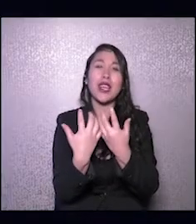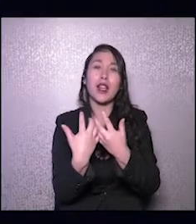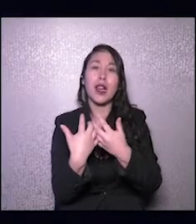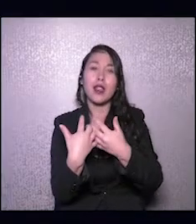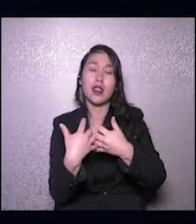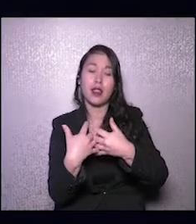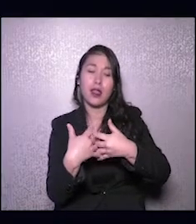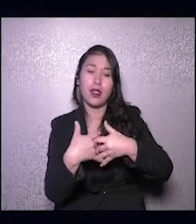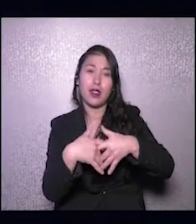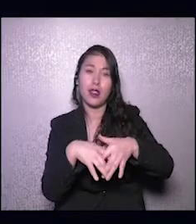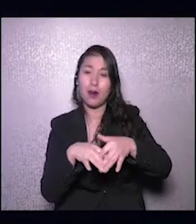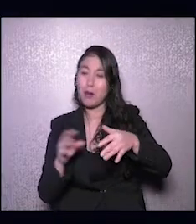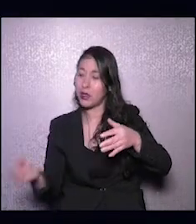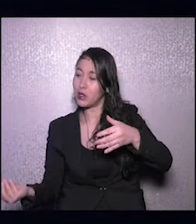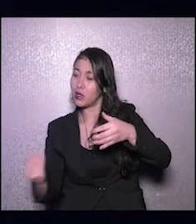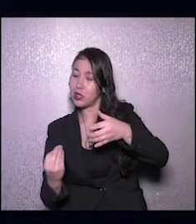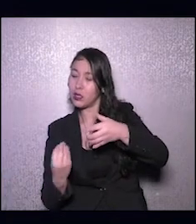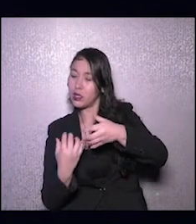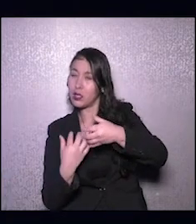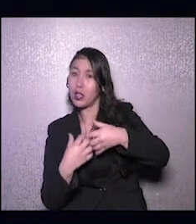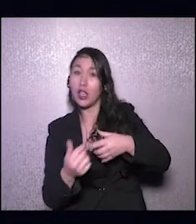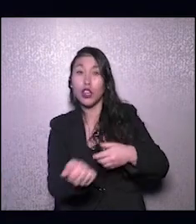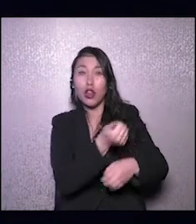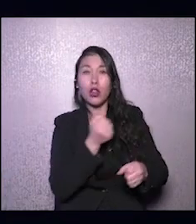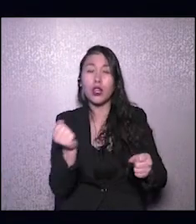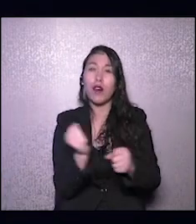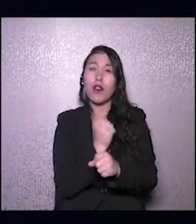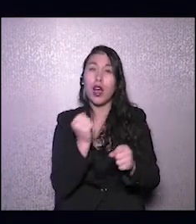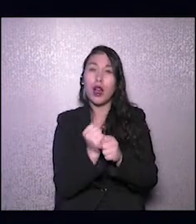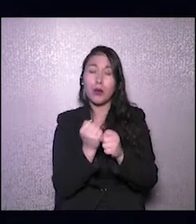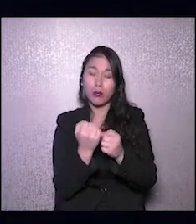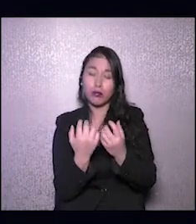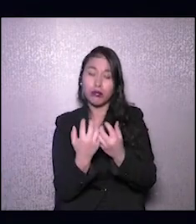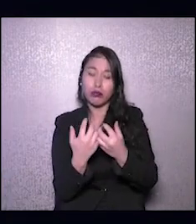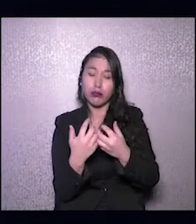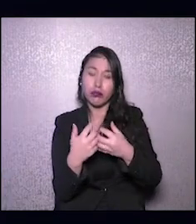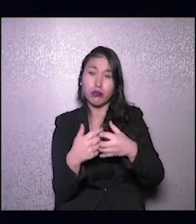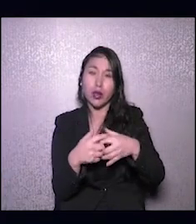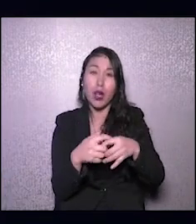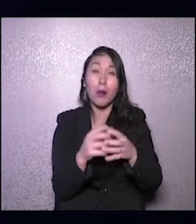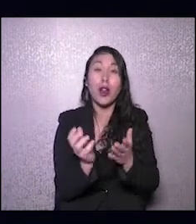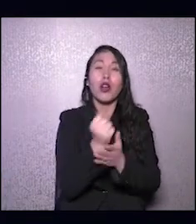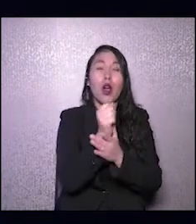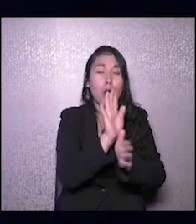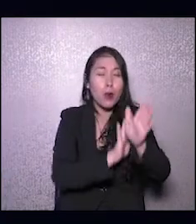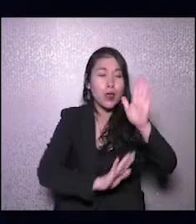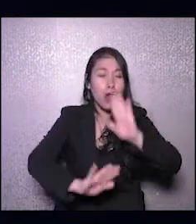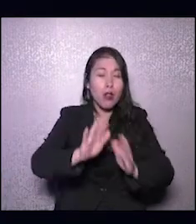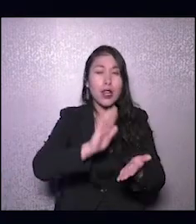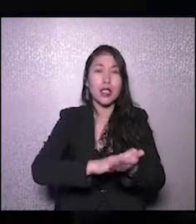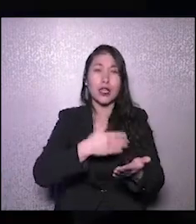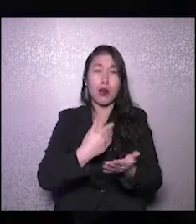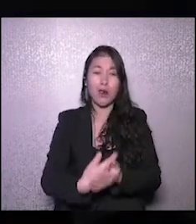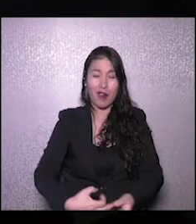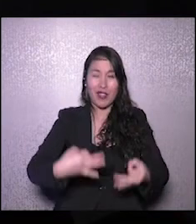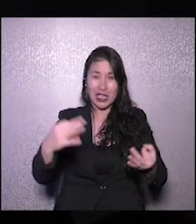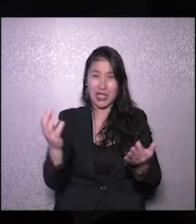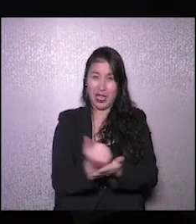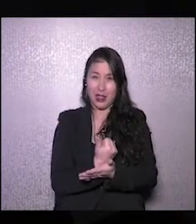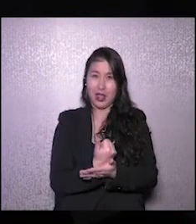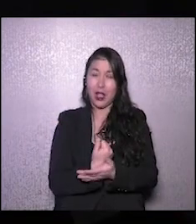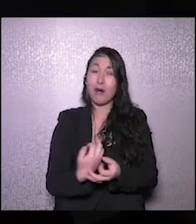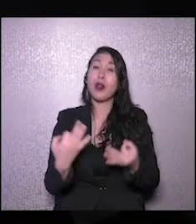de esta maquinaria en la que todos trabajamos para lograr un cuidado de la salud más eficiente y más seguro a través